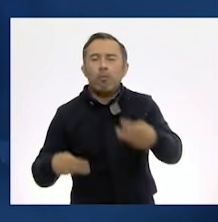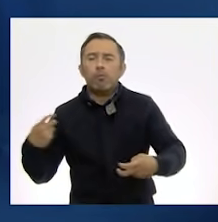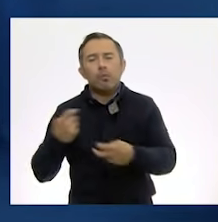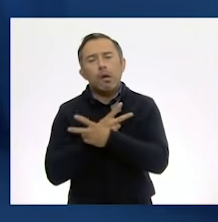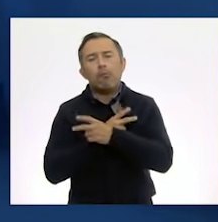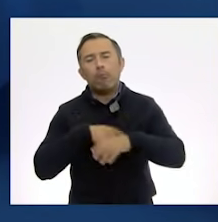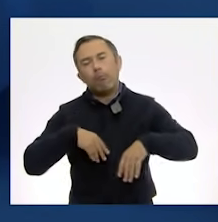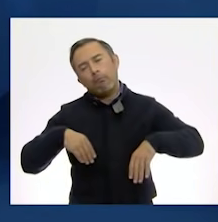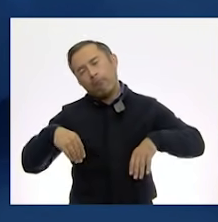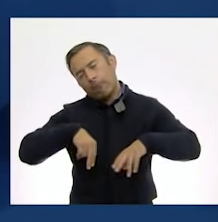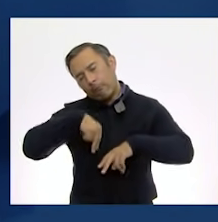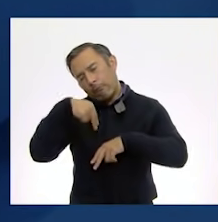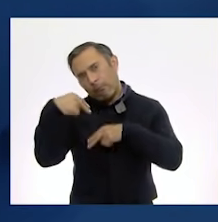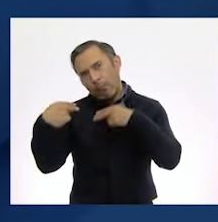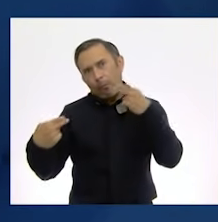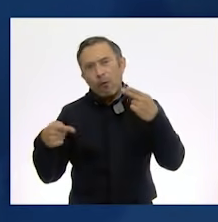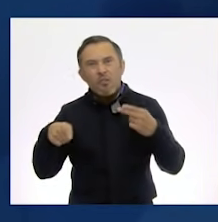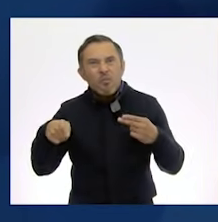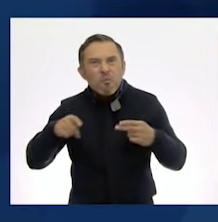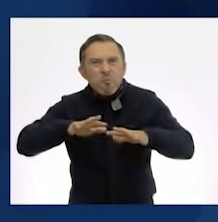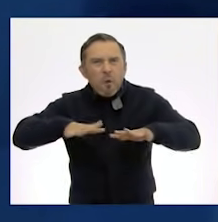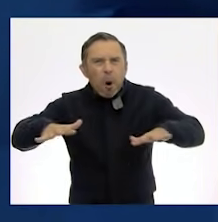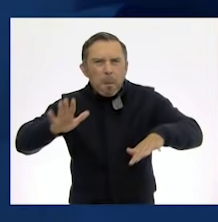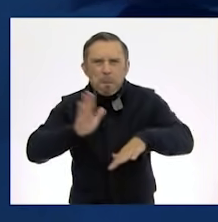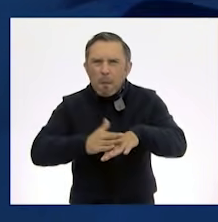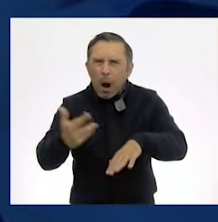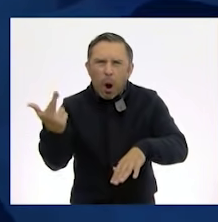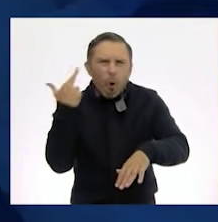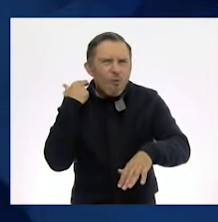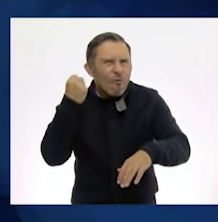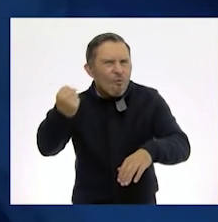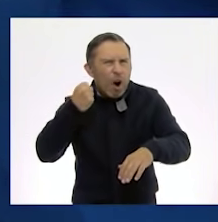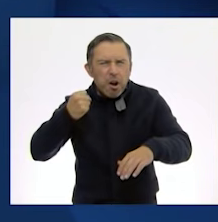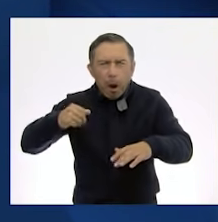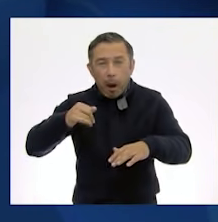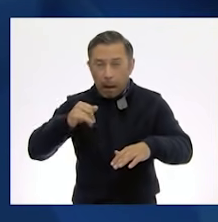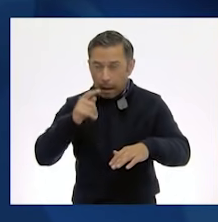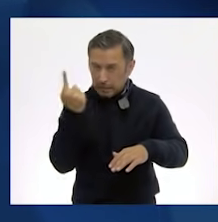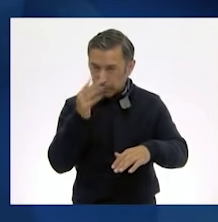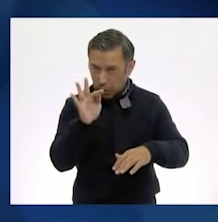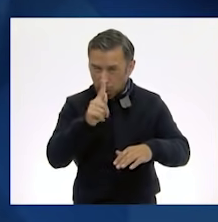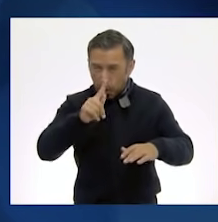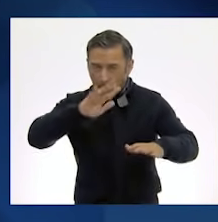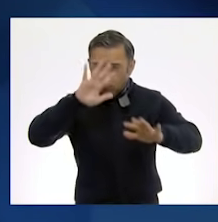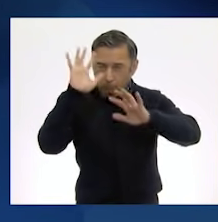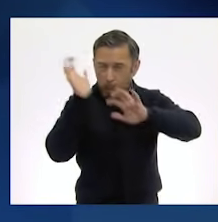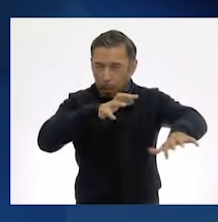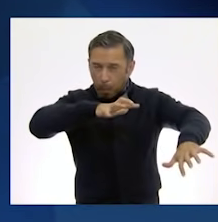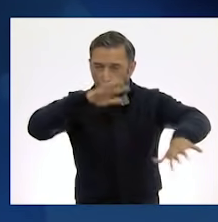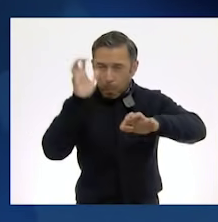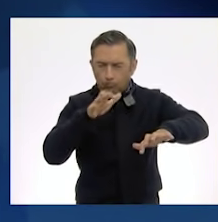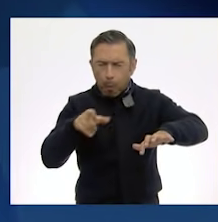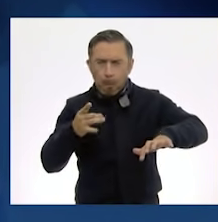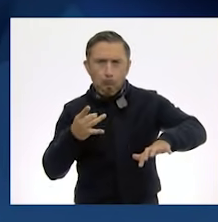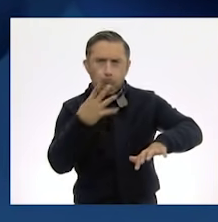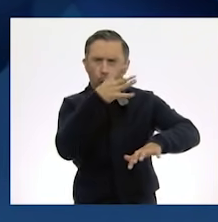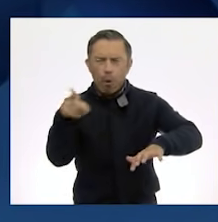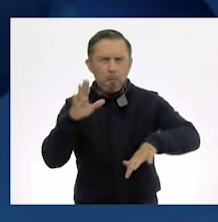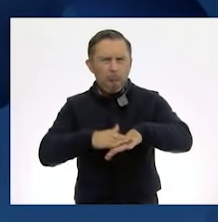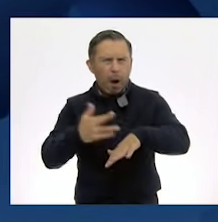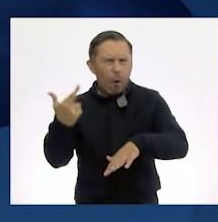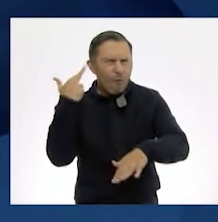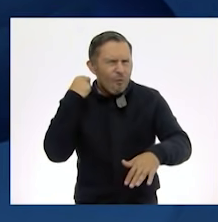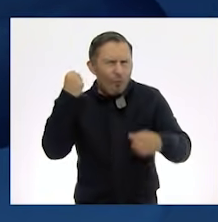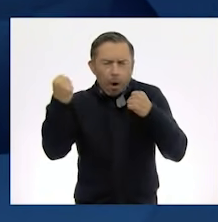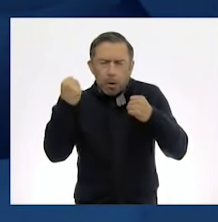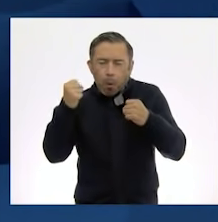del mar era ahí más horrísono que el de 20 tempestades juntas. Por él comprendió Ulises que se